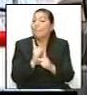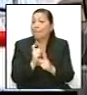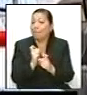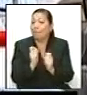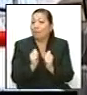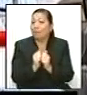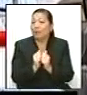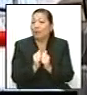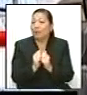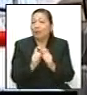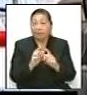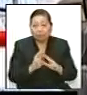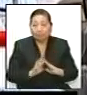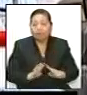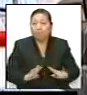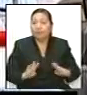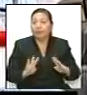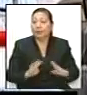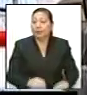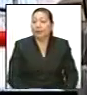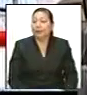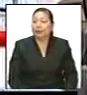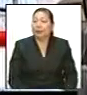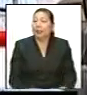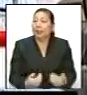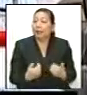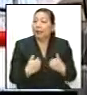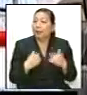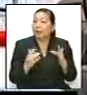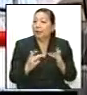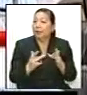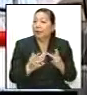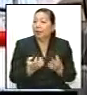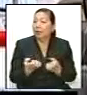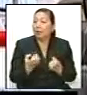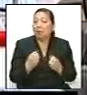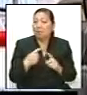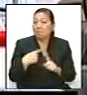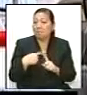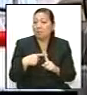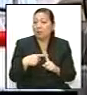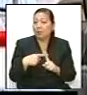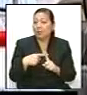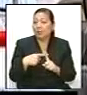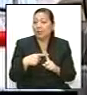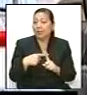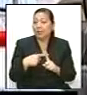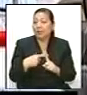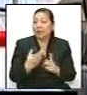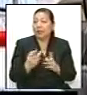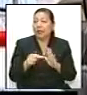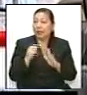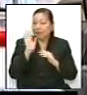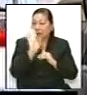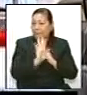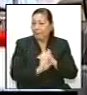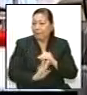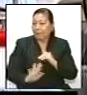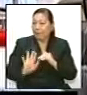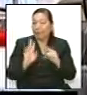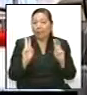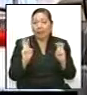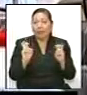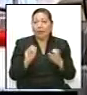ver con los laudos arbitrales tienen un impacto económico positivo a nivel nacional. Eso es un tema